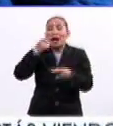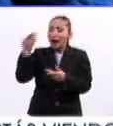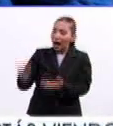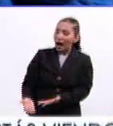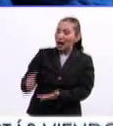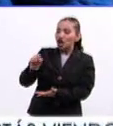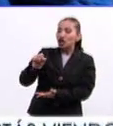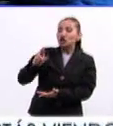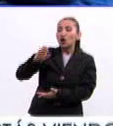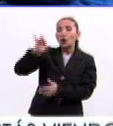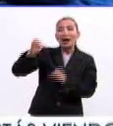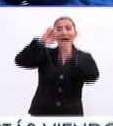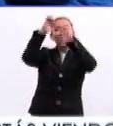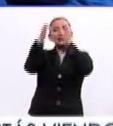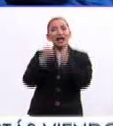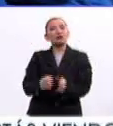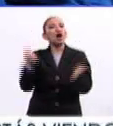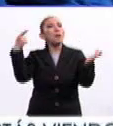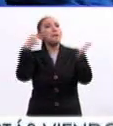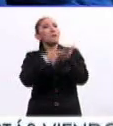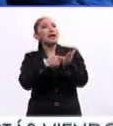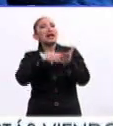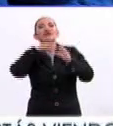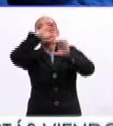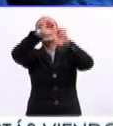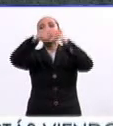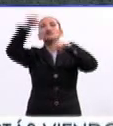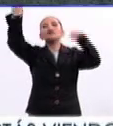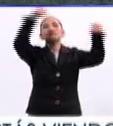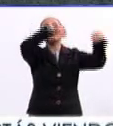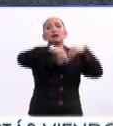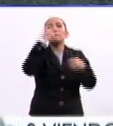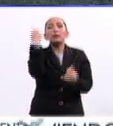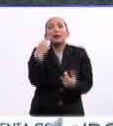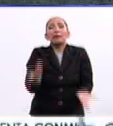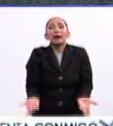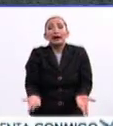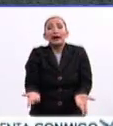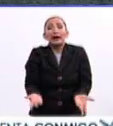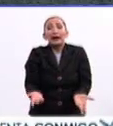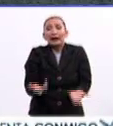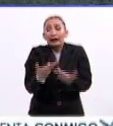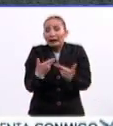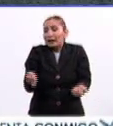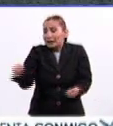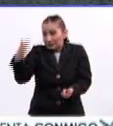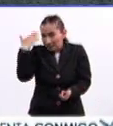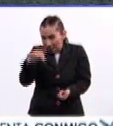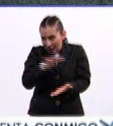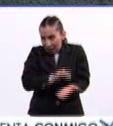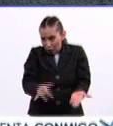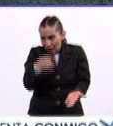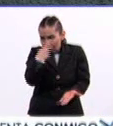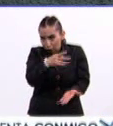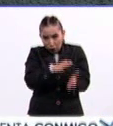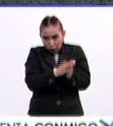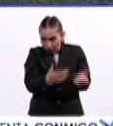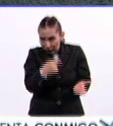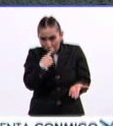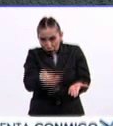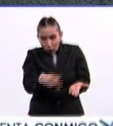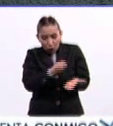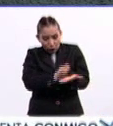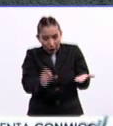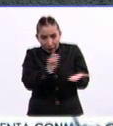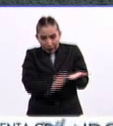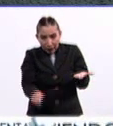estatua o 20,000 estatuas a lo largo del país. Paz, ¿no? Exactamente. Si nadie tiene idea si nadie la lee, si no se hacen ediciones